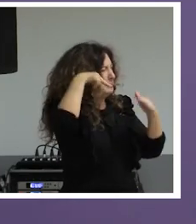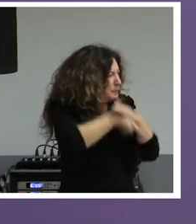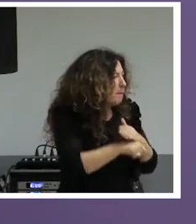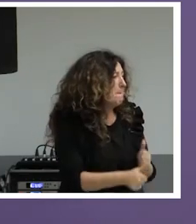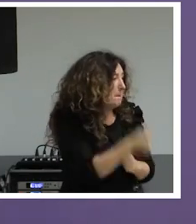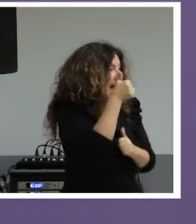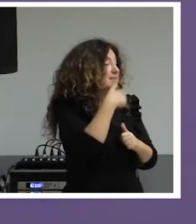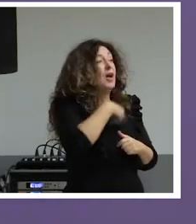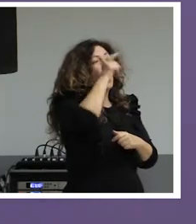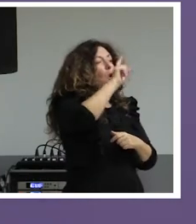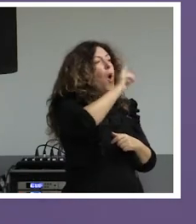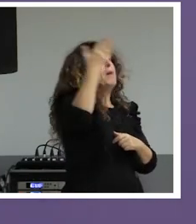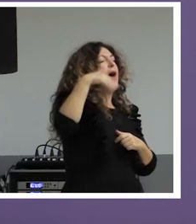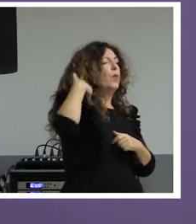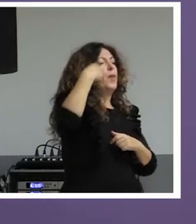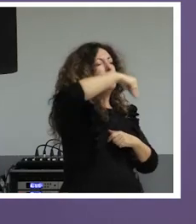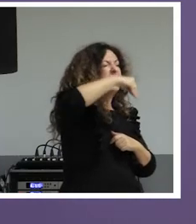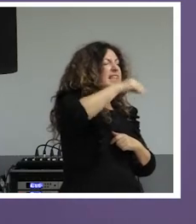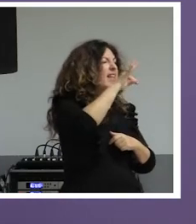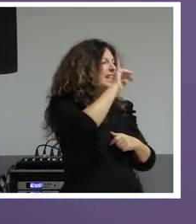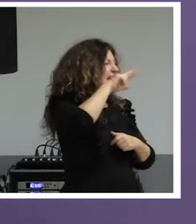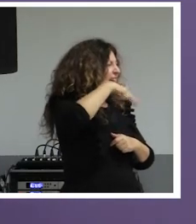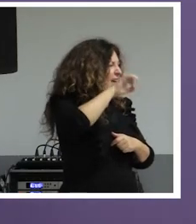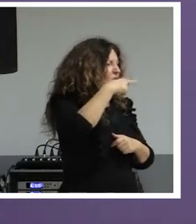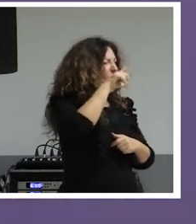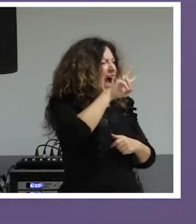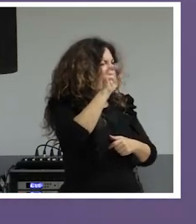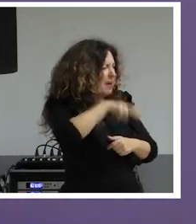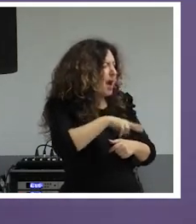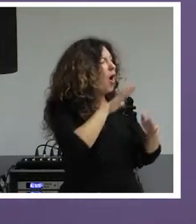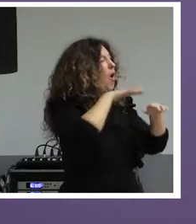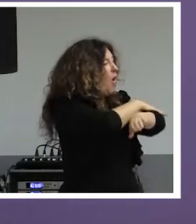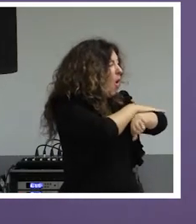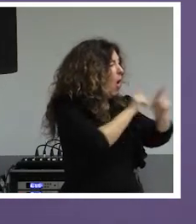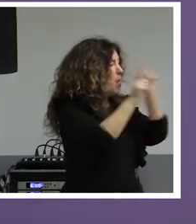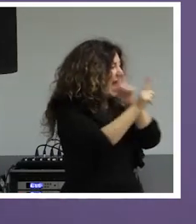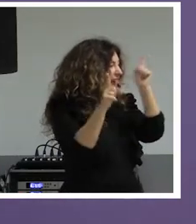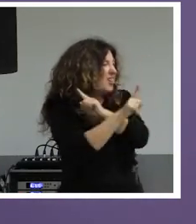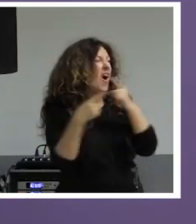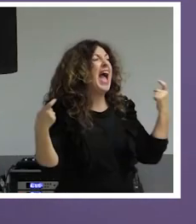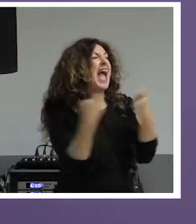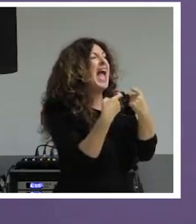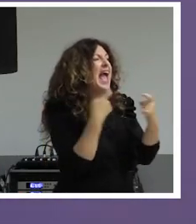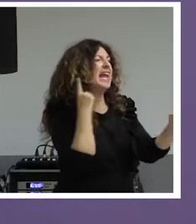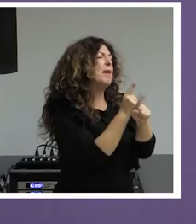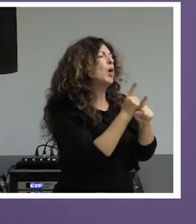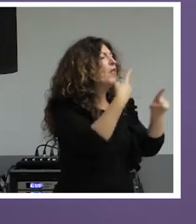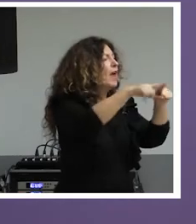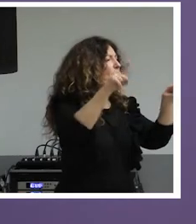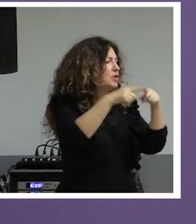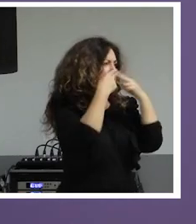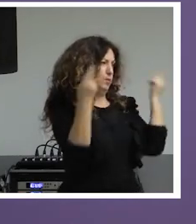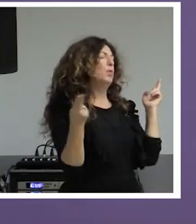como Manuela carmena que este hicieron muchas cosas está muy bien pero que no fueron lo suficientemente profundas que nos quedamos un poquito más cortos y yo creo llegar mucho más allá